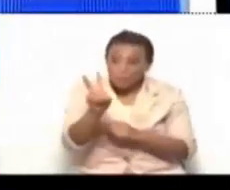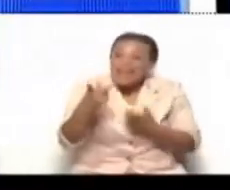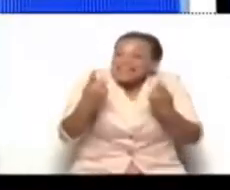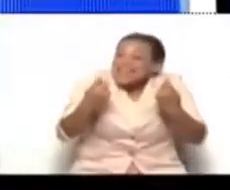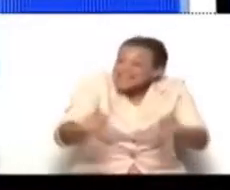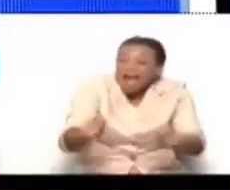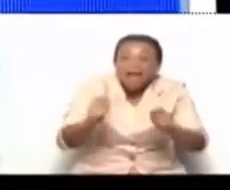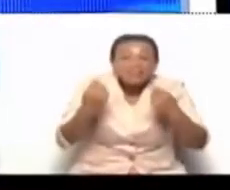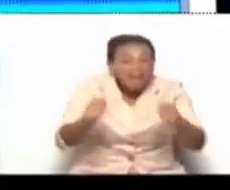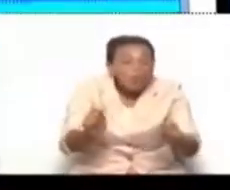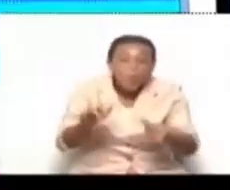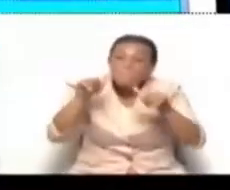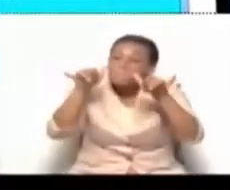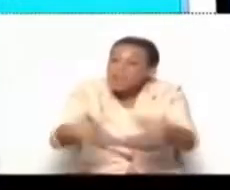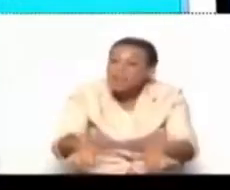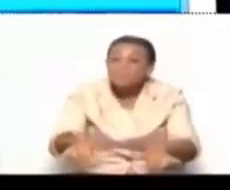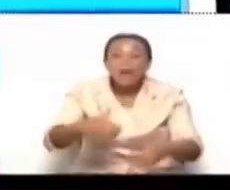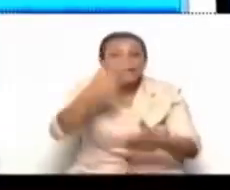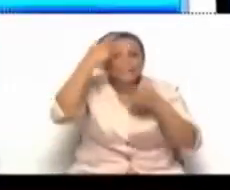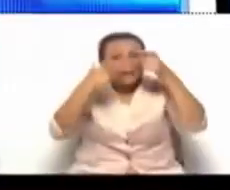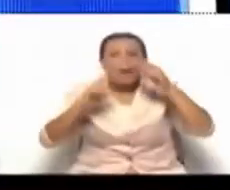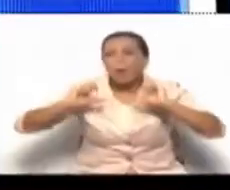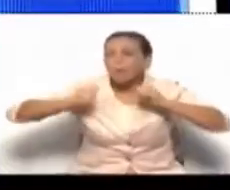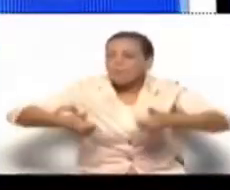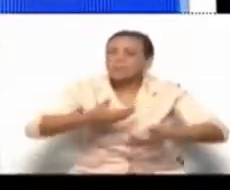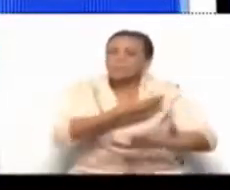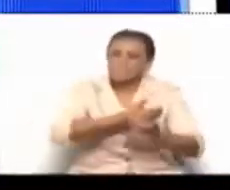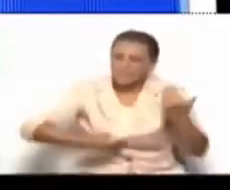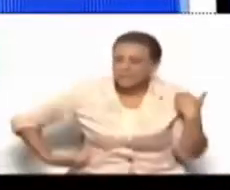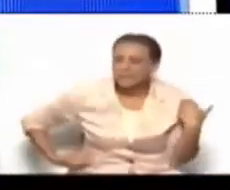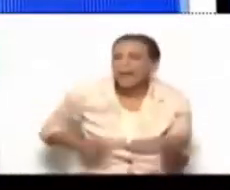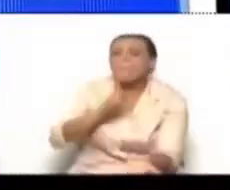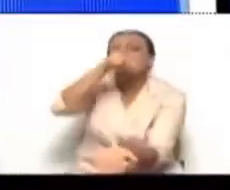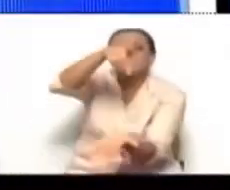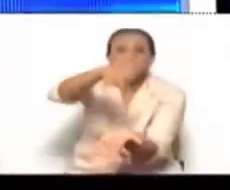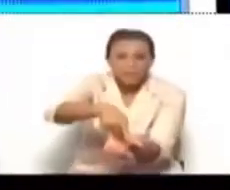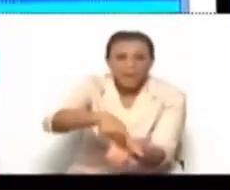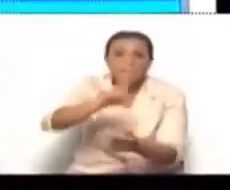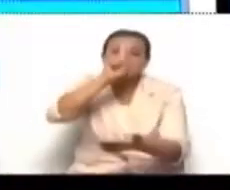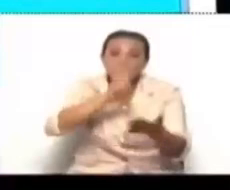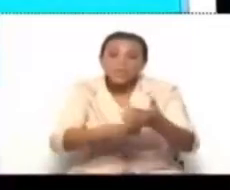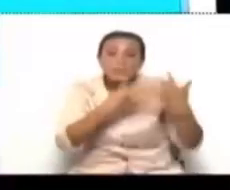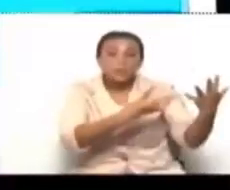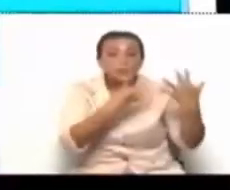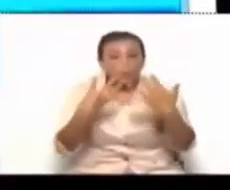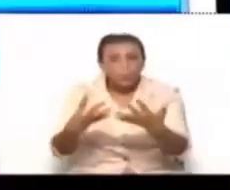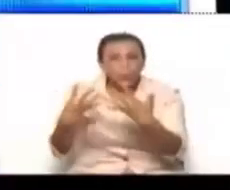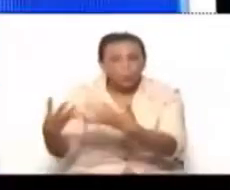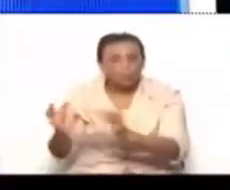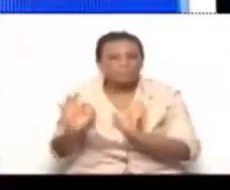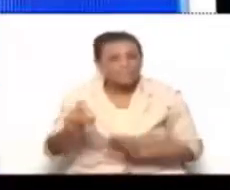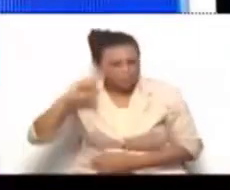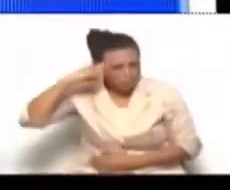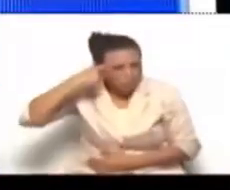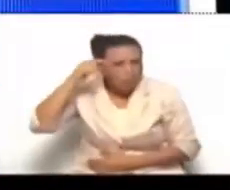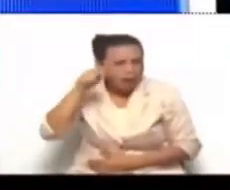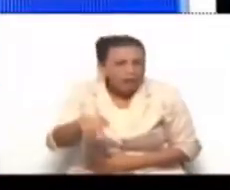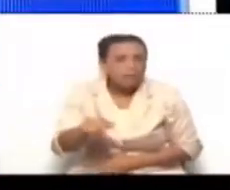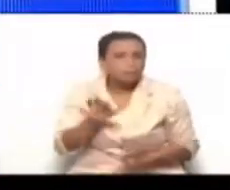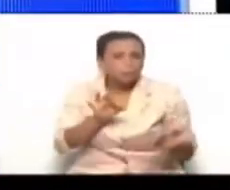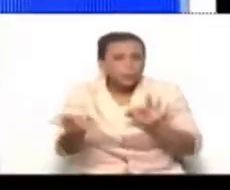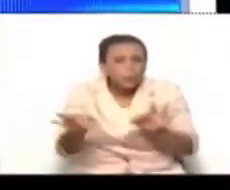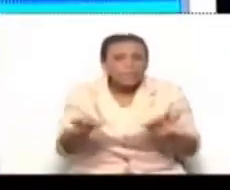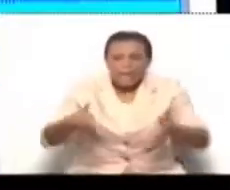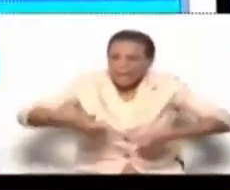intentado desde el mismo momento en que el comandante Chávez llegó al gobierno en 1999. ¿Se acuerda lo de que te iban a quitar a los